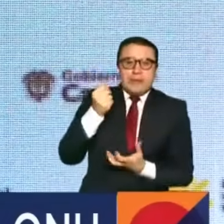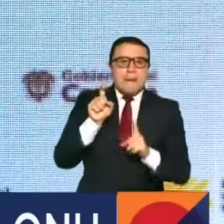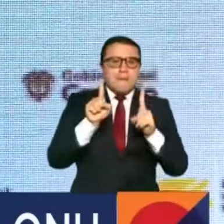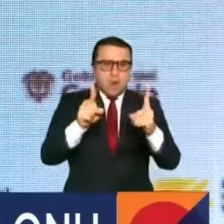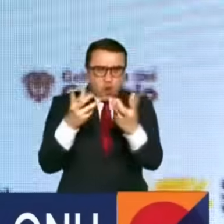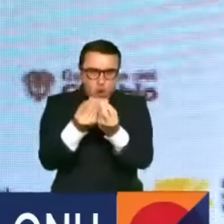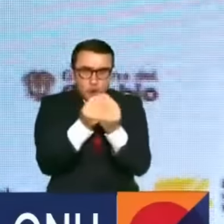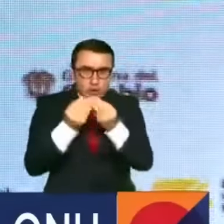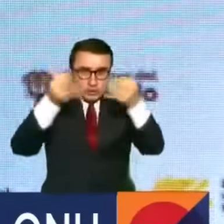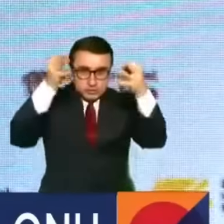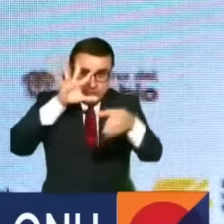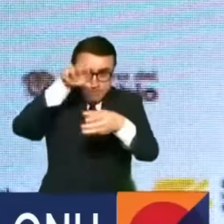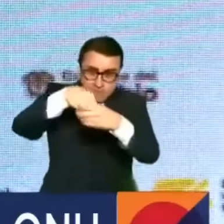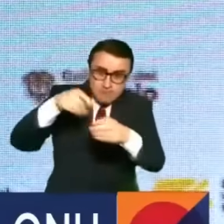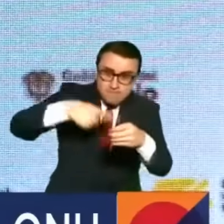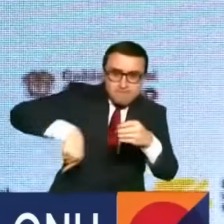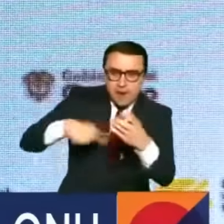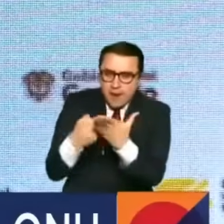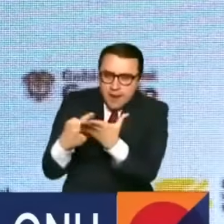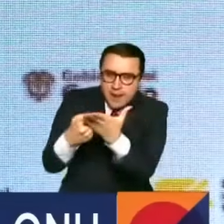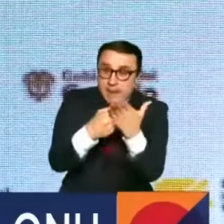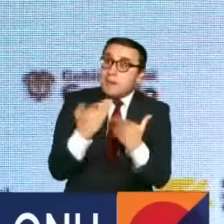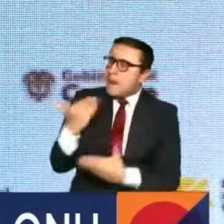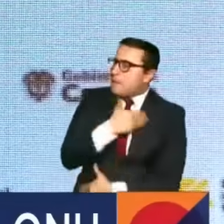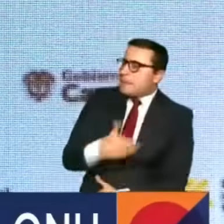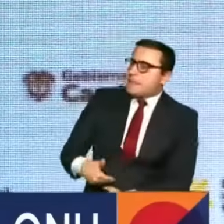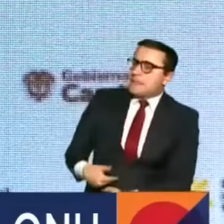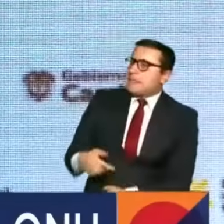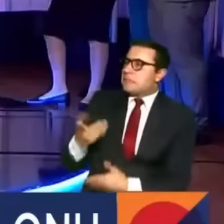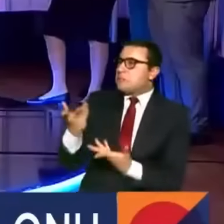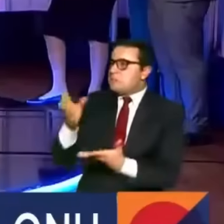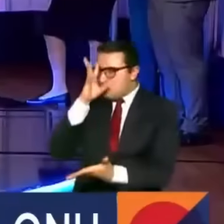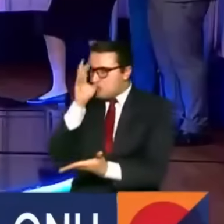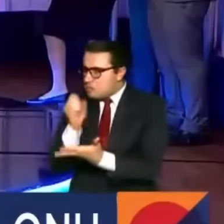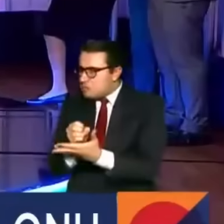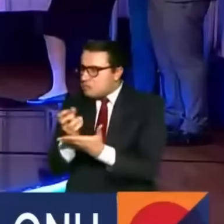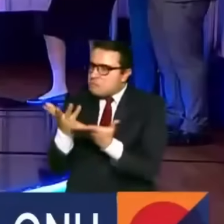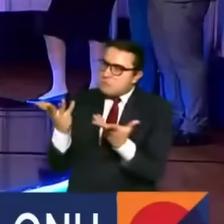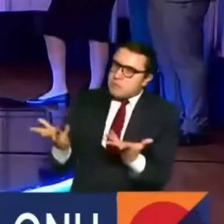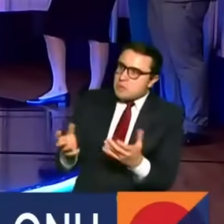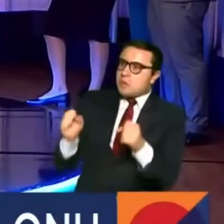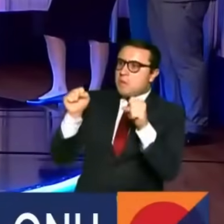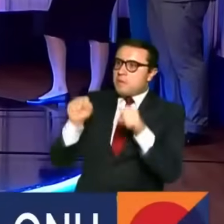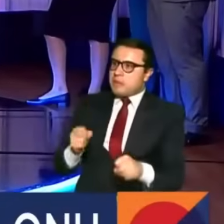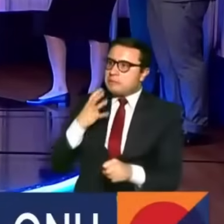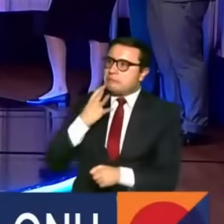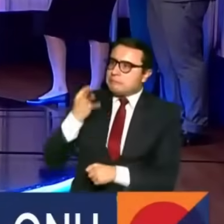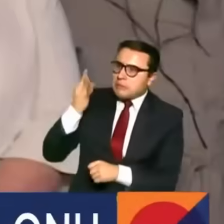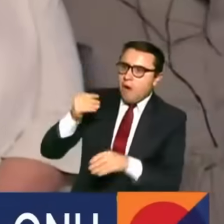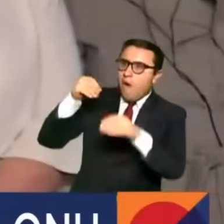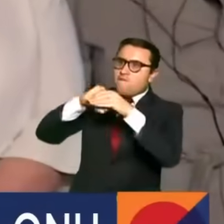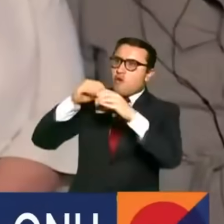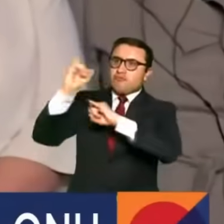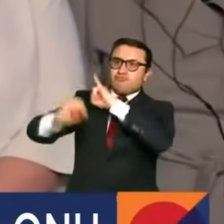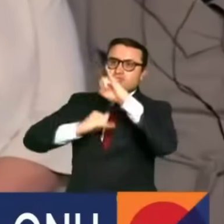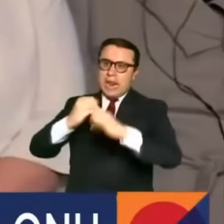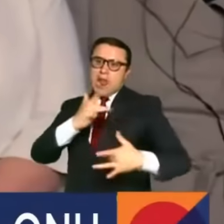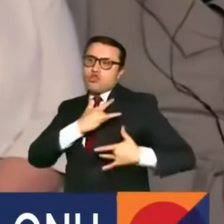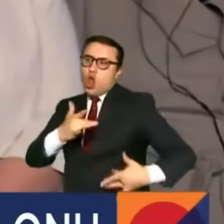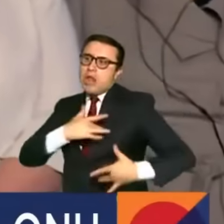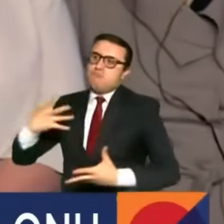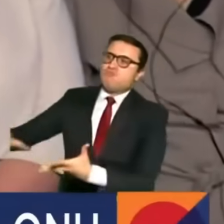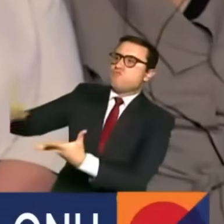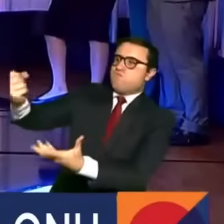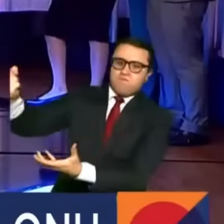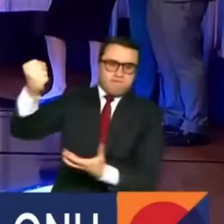Seguridad esa posibilidad? Y, presidente, ¿usted cómo lo ve? ¿Qué condiciones cree que deba haber para que exista este fondo multidonante?